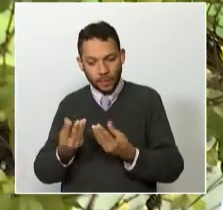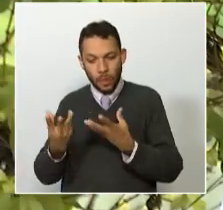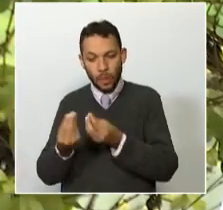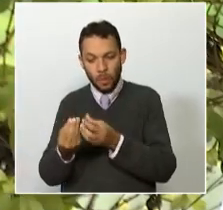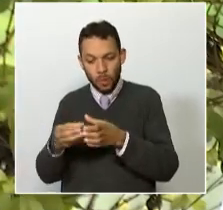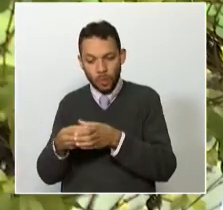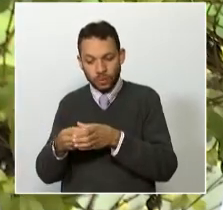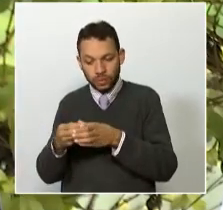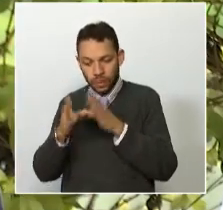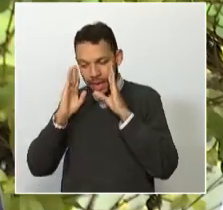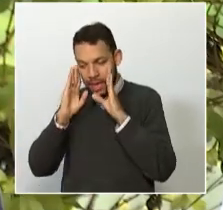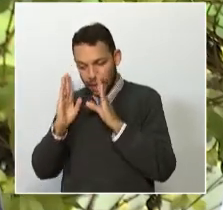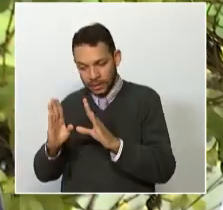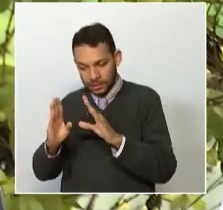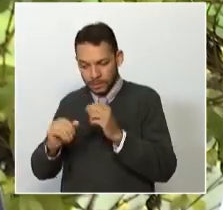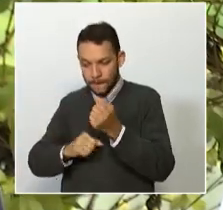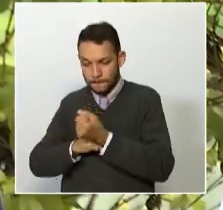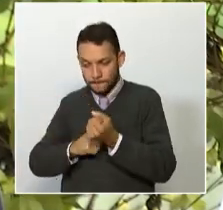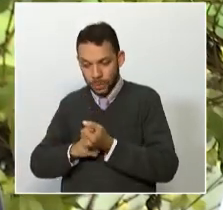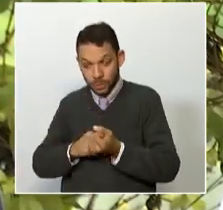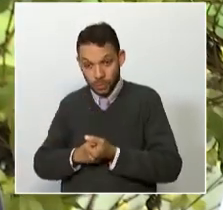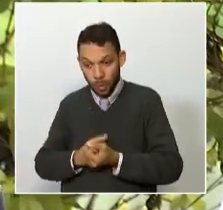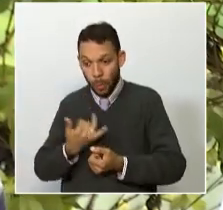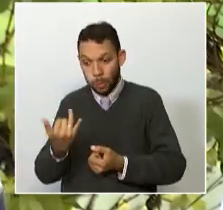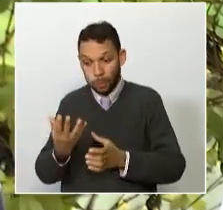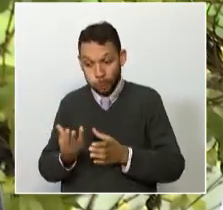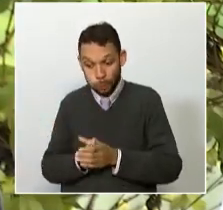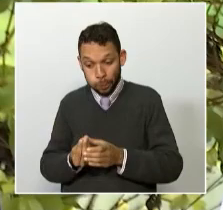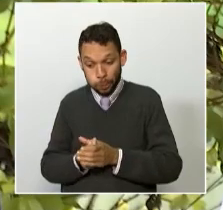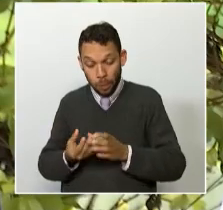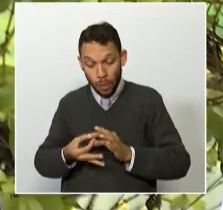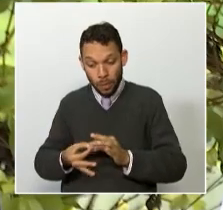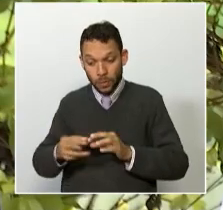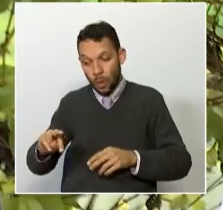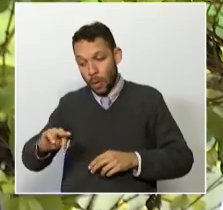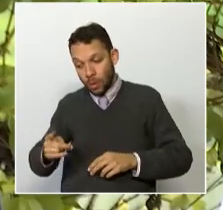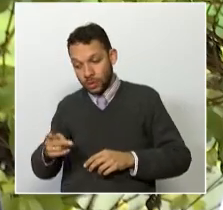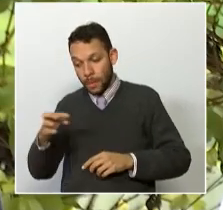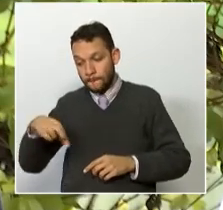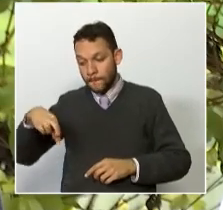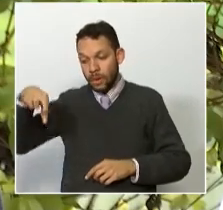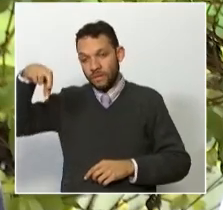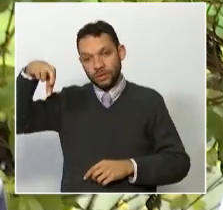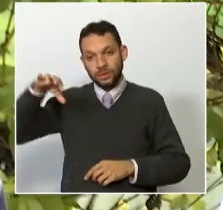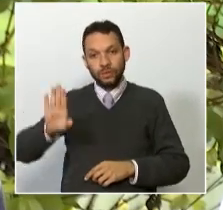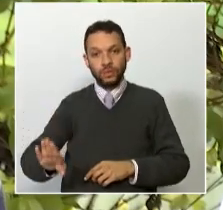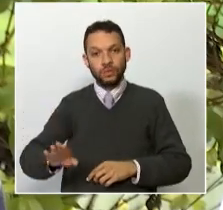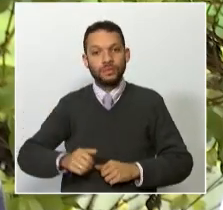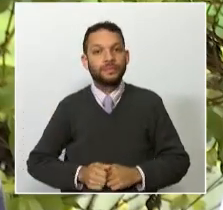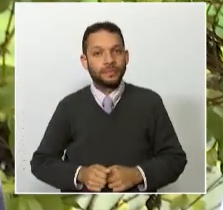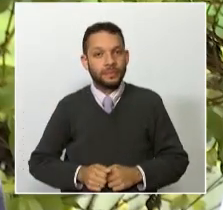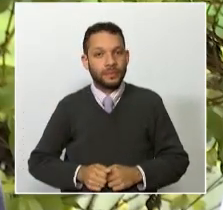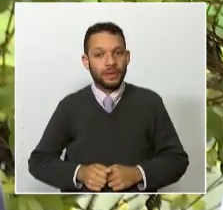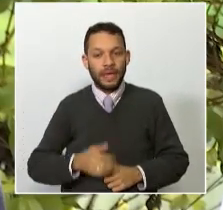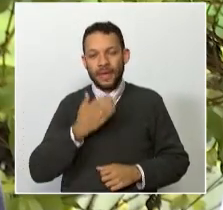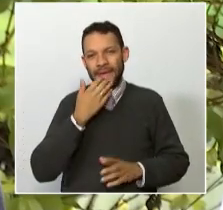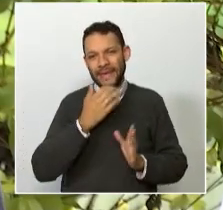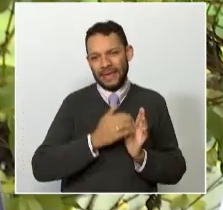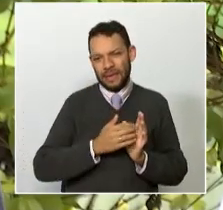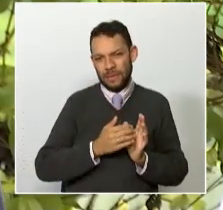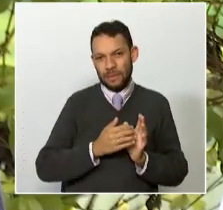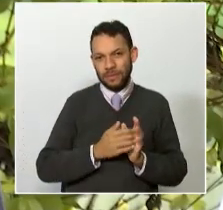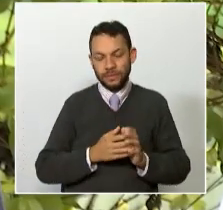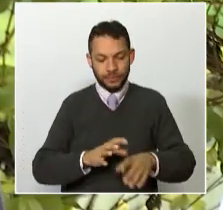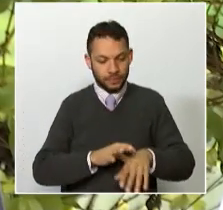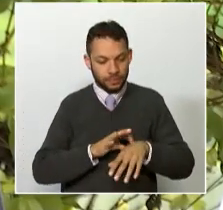conjunto. Y ese conjunto va a otros profesionales. Por ejemplo, el